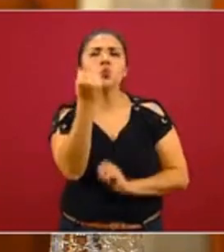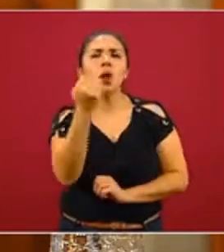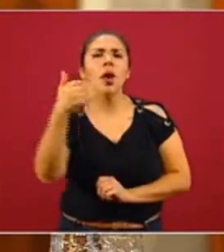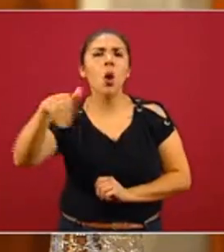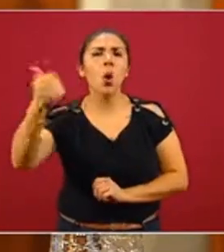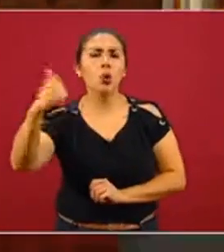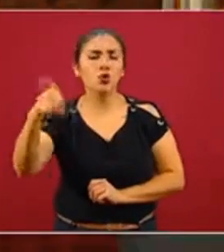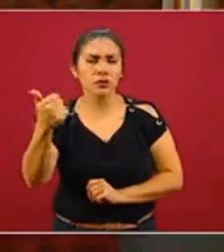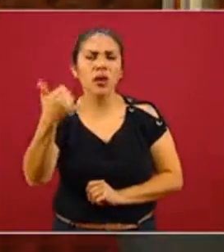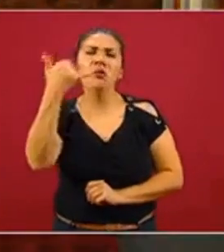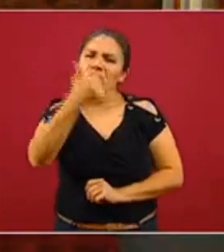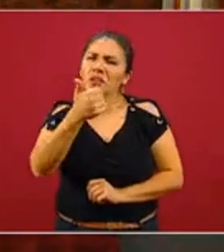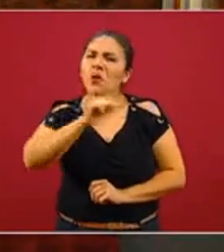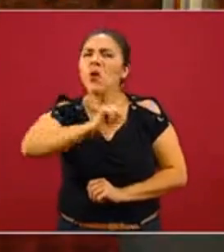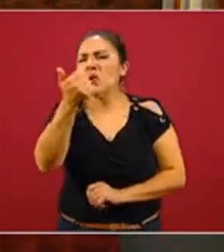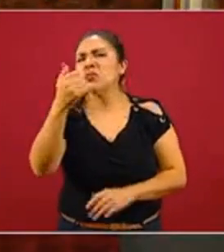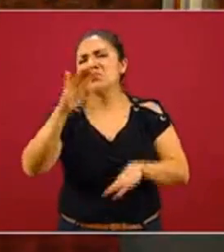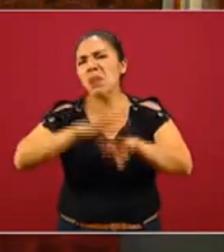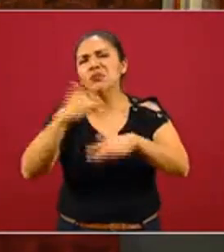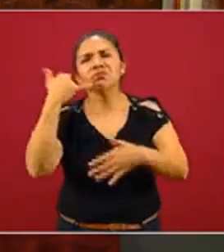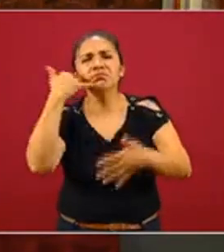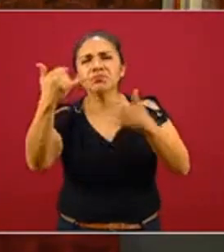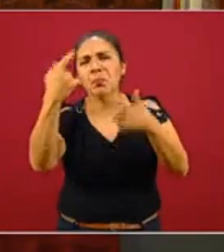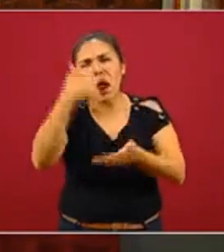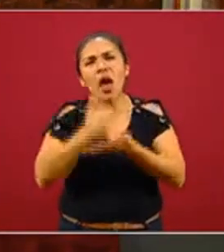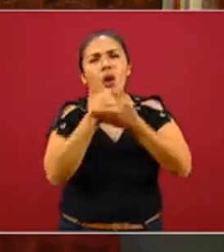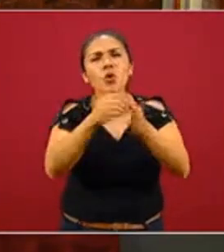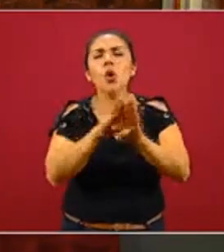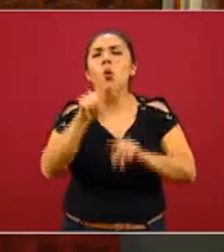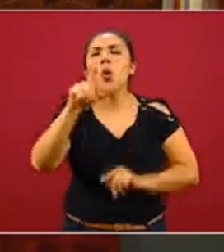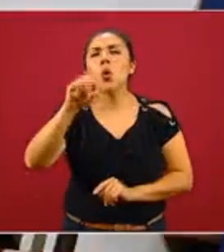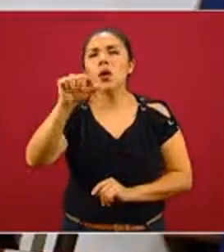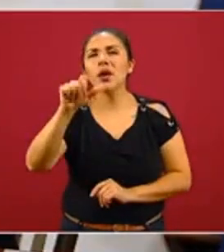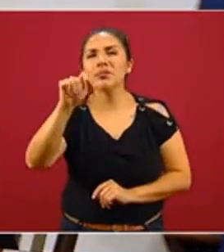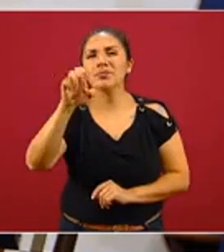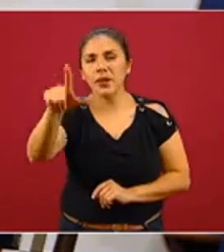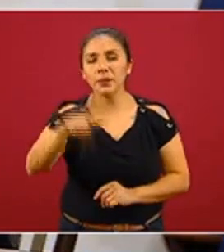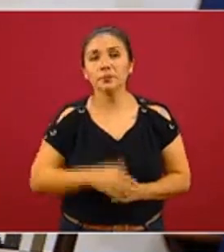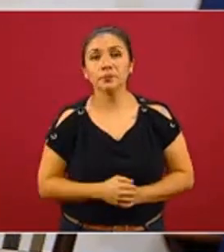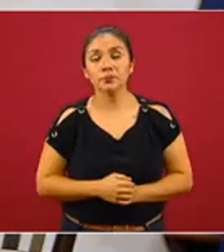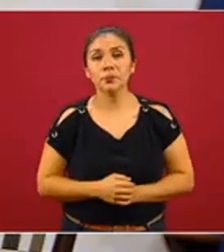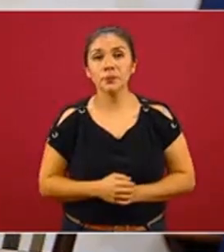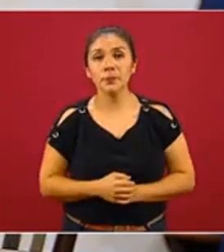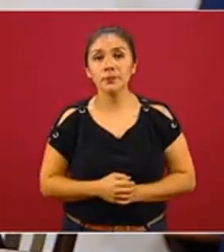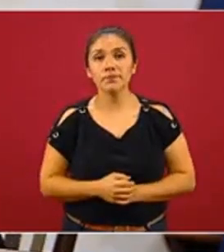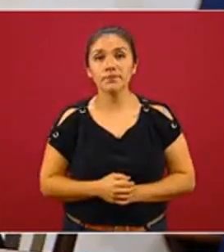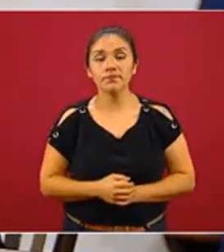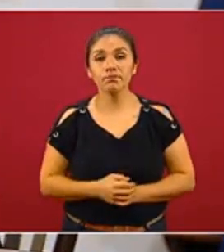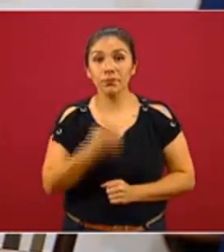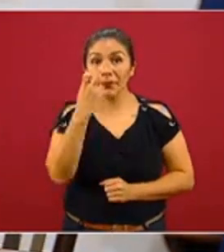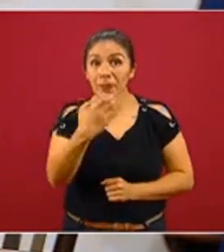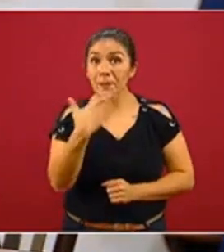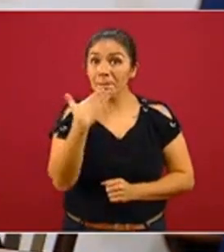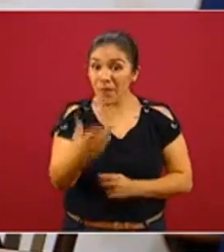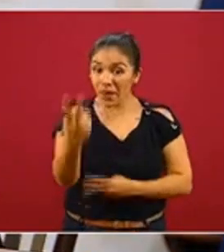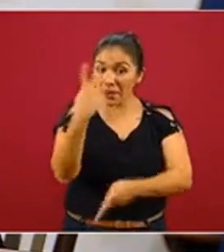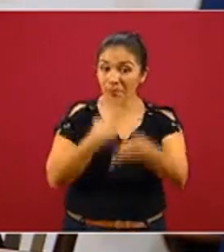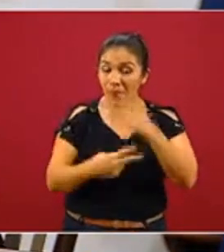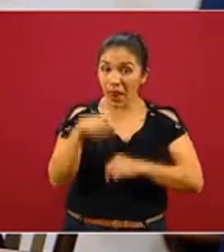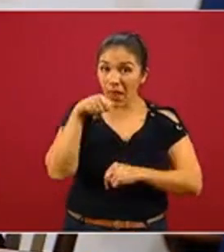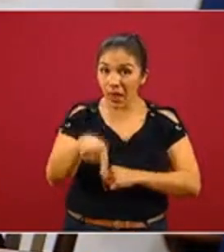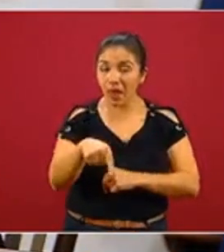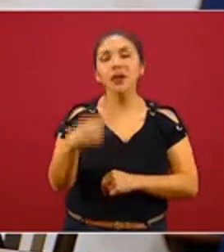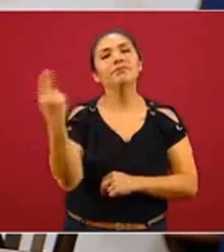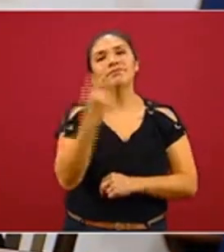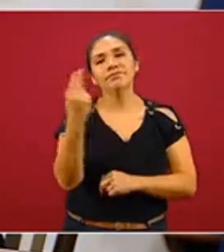y otras líneas de ayuda como Locatel. Para que esa produzca resultados, es necesario